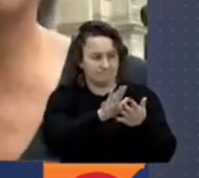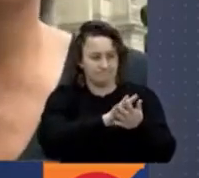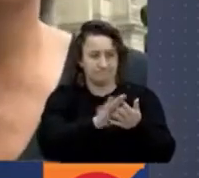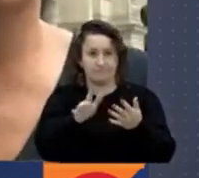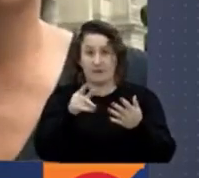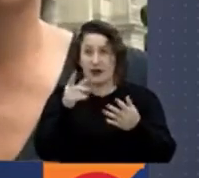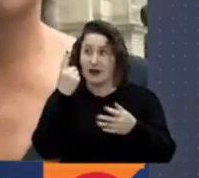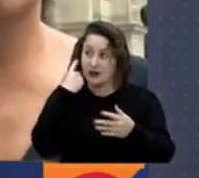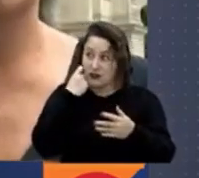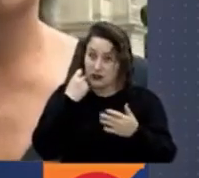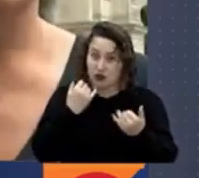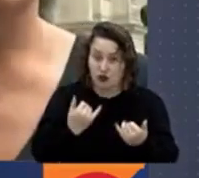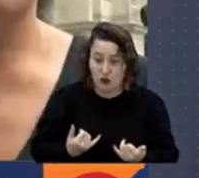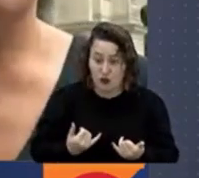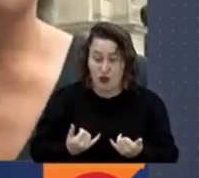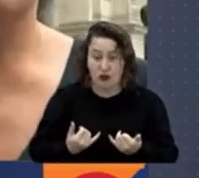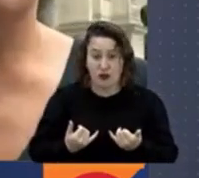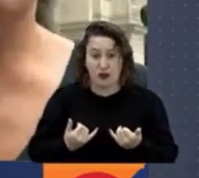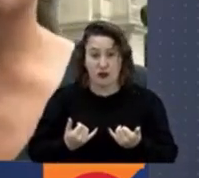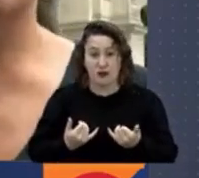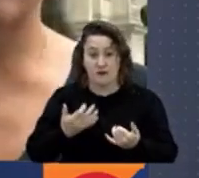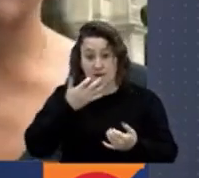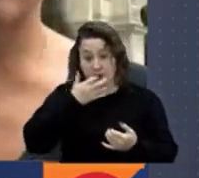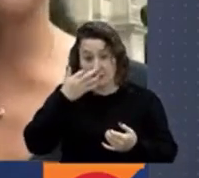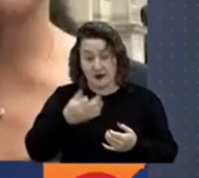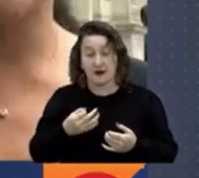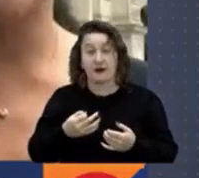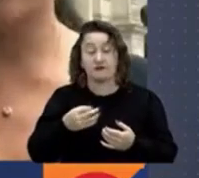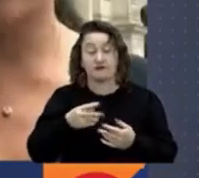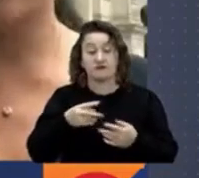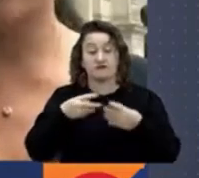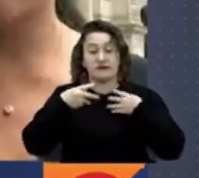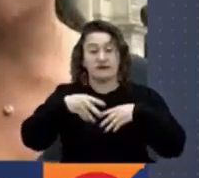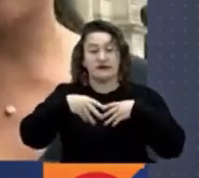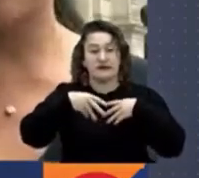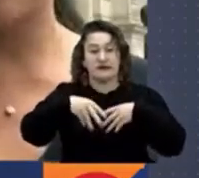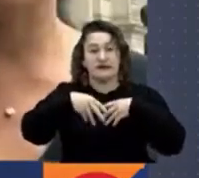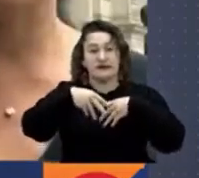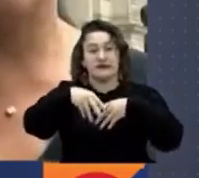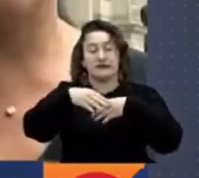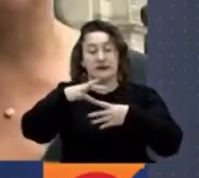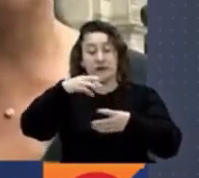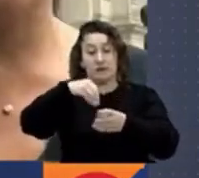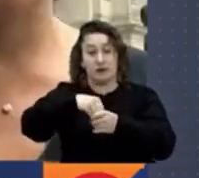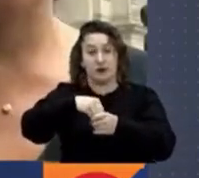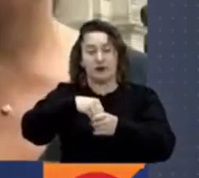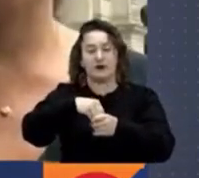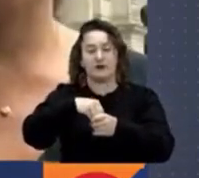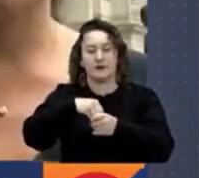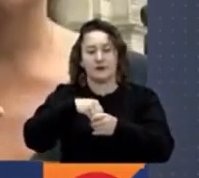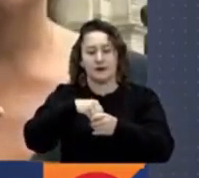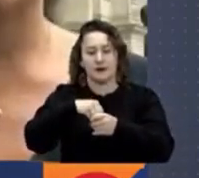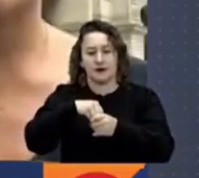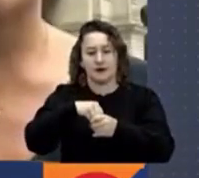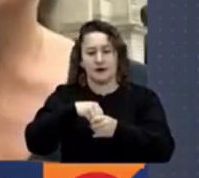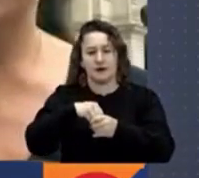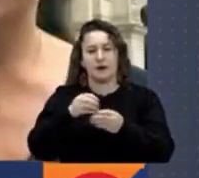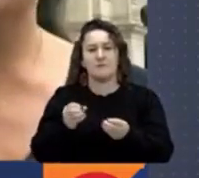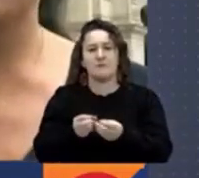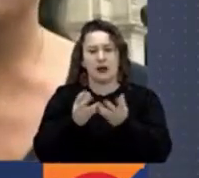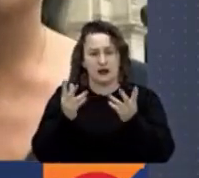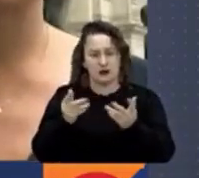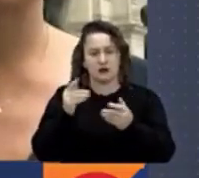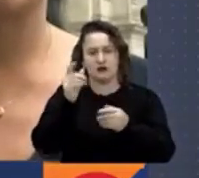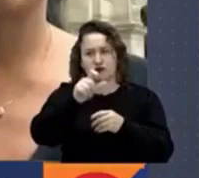ayer y hoy en realidad ha habido movilizaciones desde el interior del país. Han venido varios compatriotas